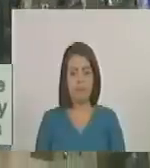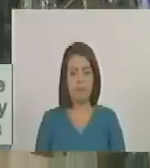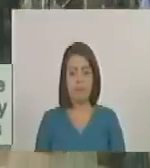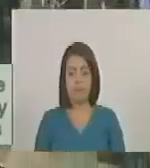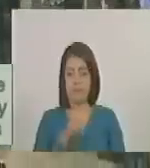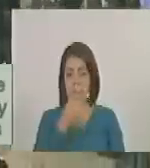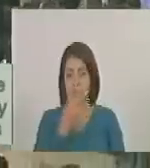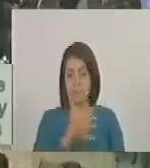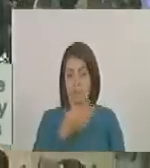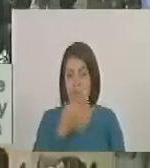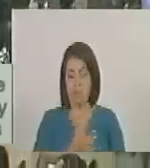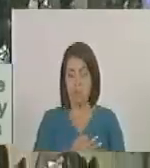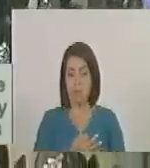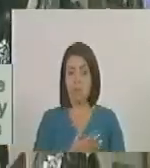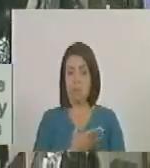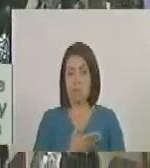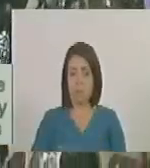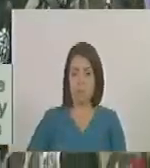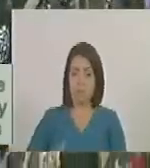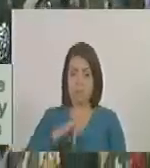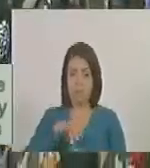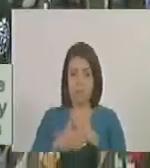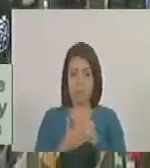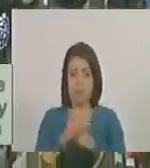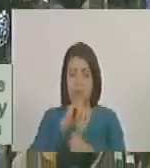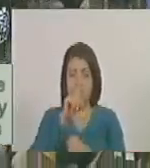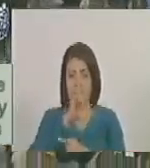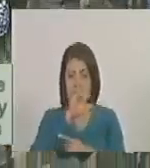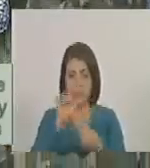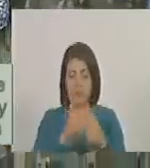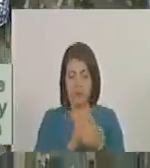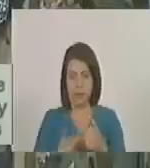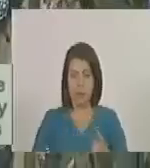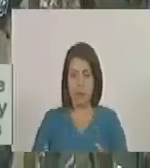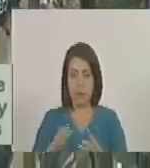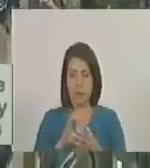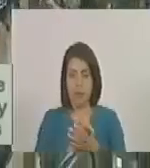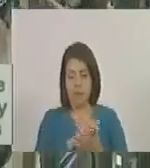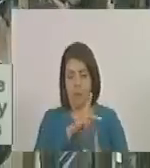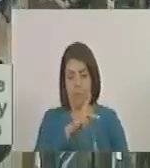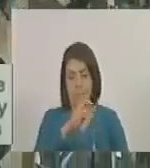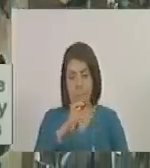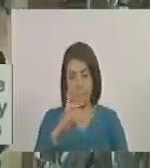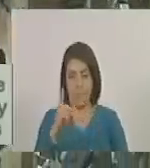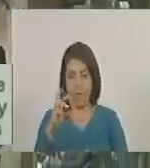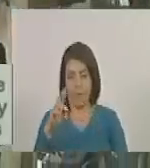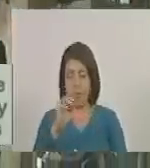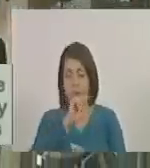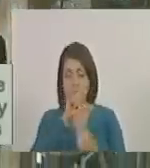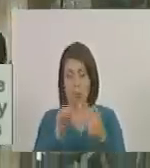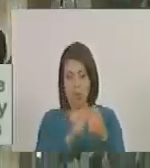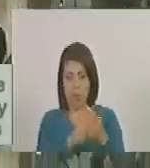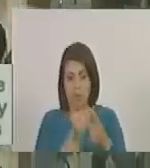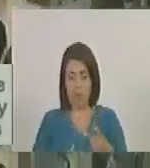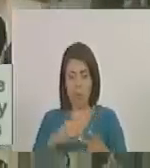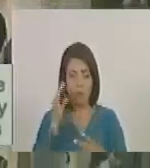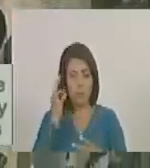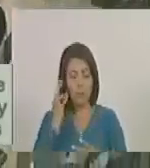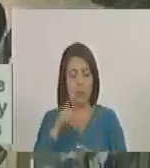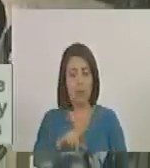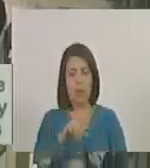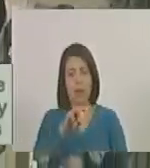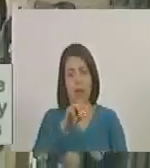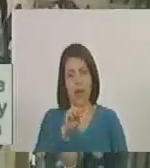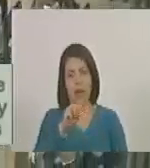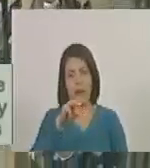Buenas tardes, señor presidente Jorge Rodríguez, primer vicepresidente, compañero Pedro Infante, segunda vicepresidenta, compañera